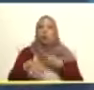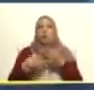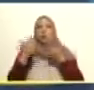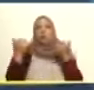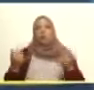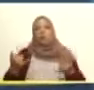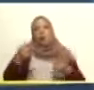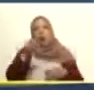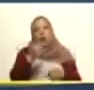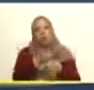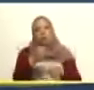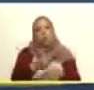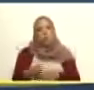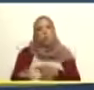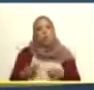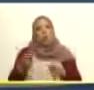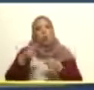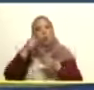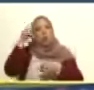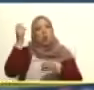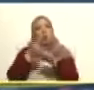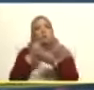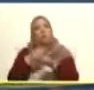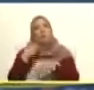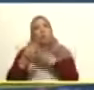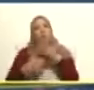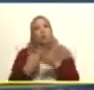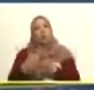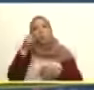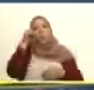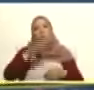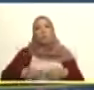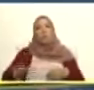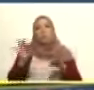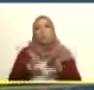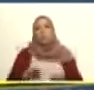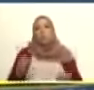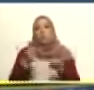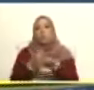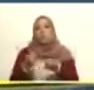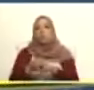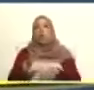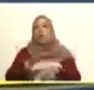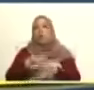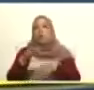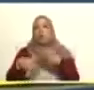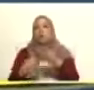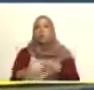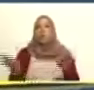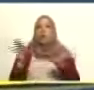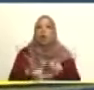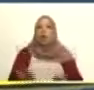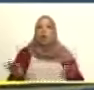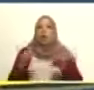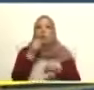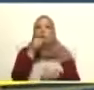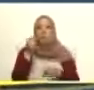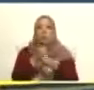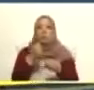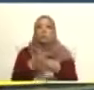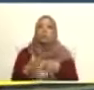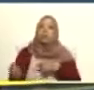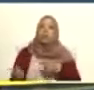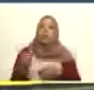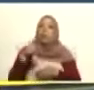papel que tiene esta gigantesca maquinaria es que nadie se quede sin votar, que nadie se quede sin saber cómo